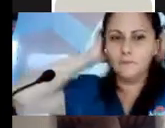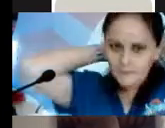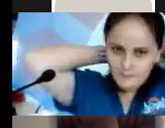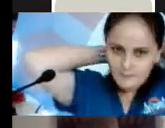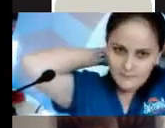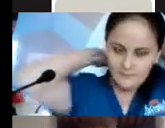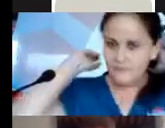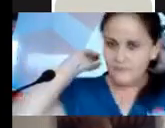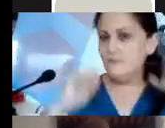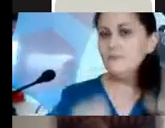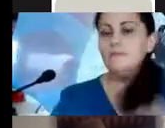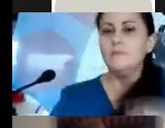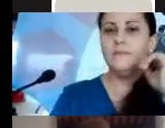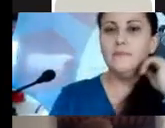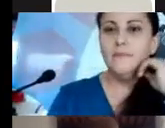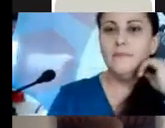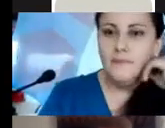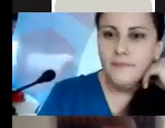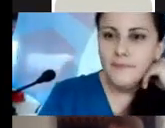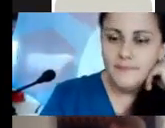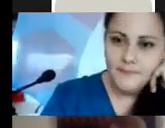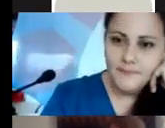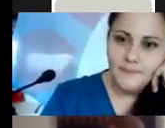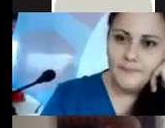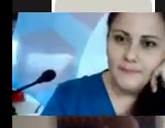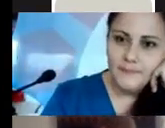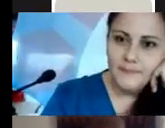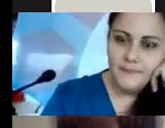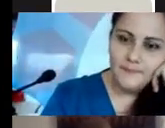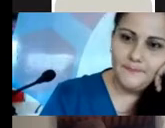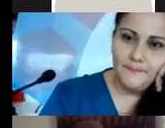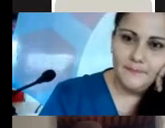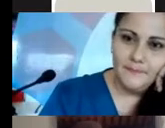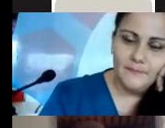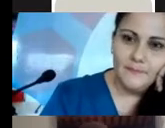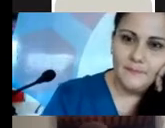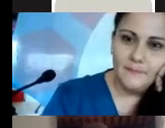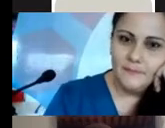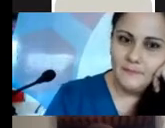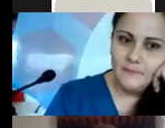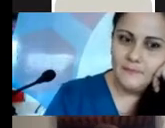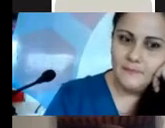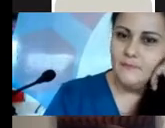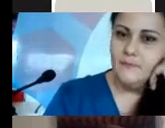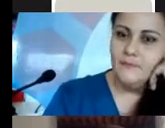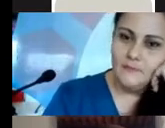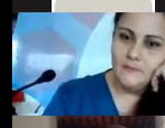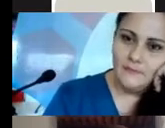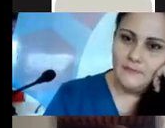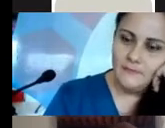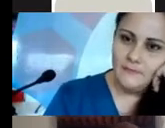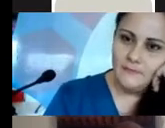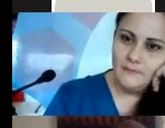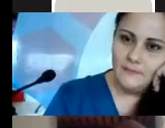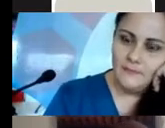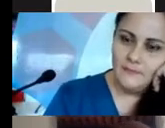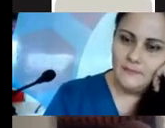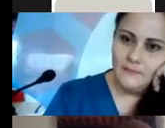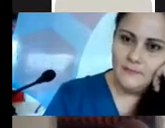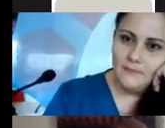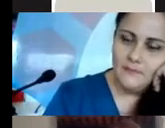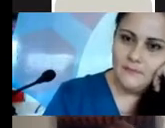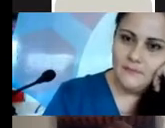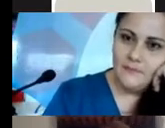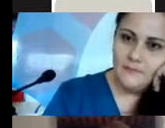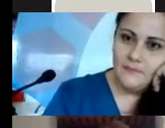más limpiarlas. María Amalia va a hablar sobre el tema de limpieza. En Costa Rica, por ejemplo, se logró encontrar el material